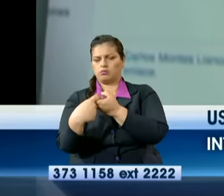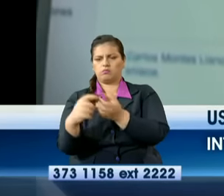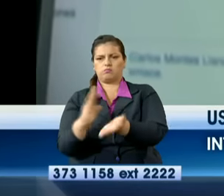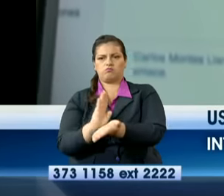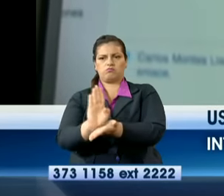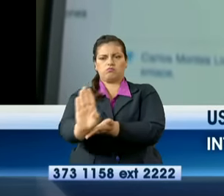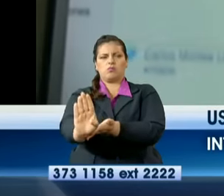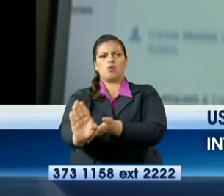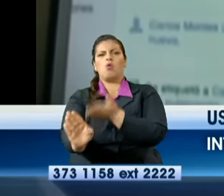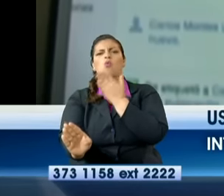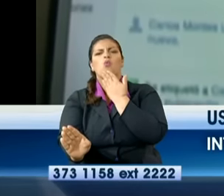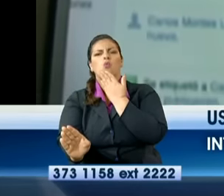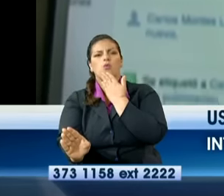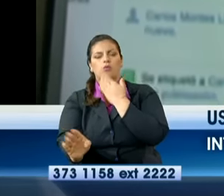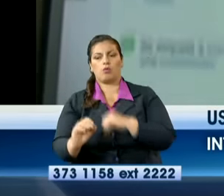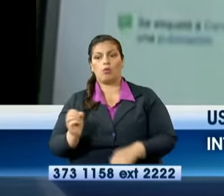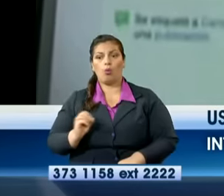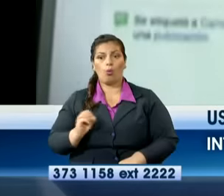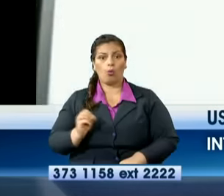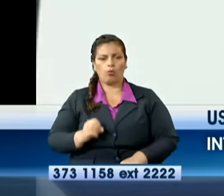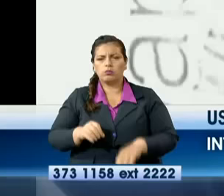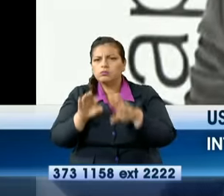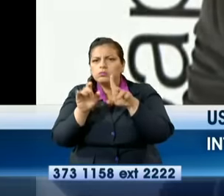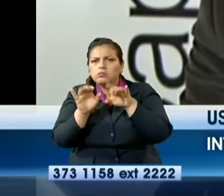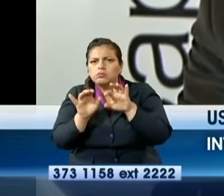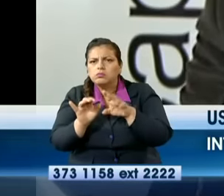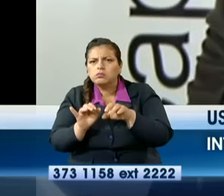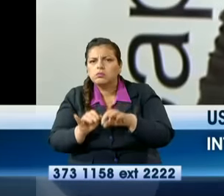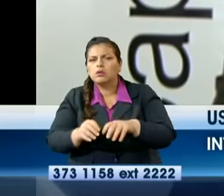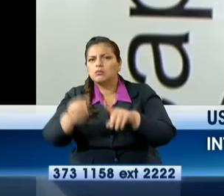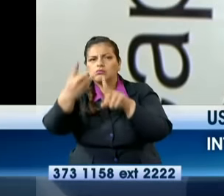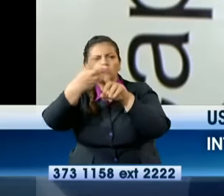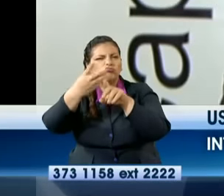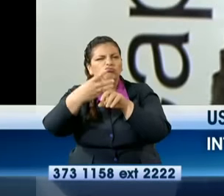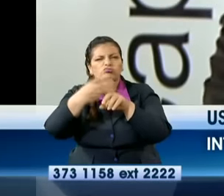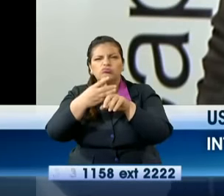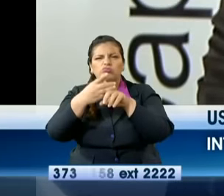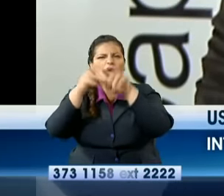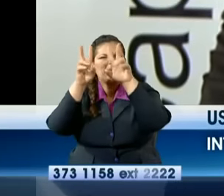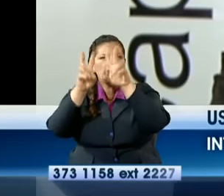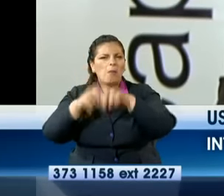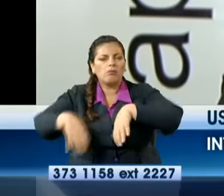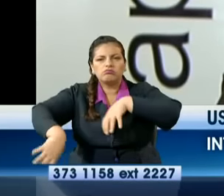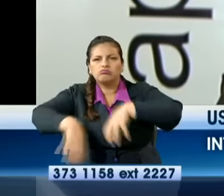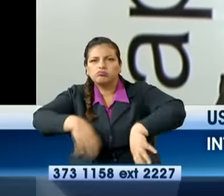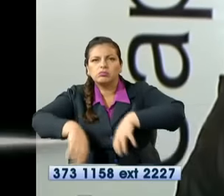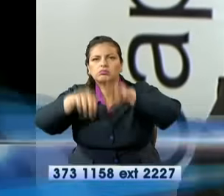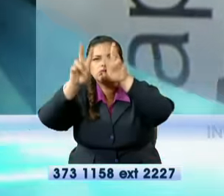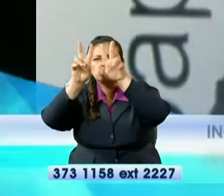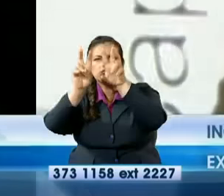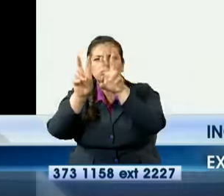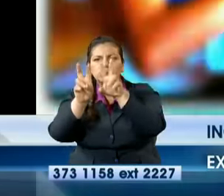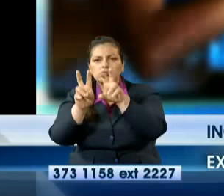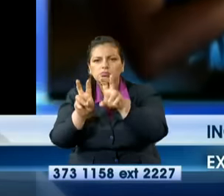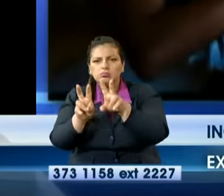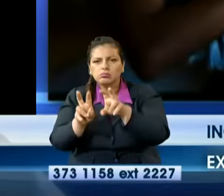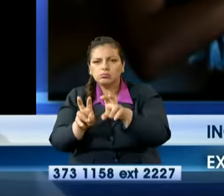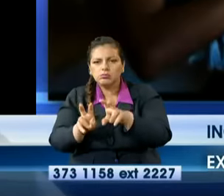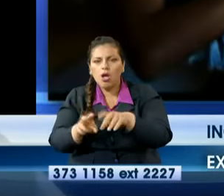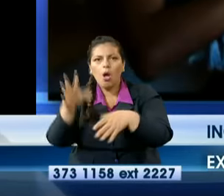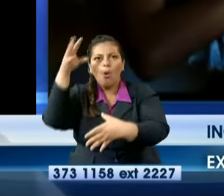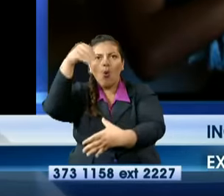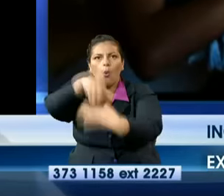monitorear el historial de actividades online. Incluso, por ejemplo, sin comprar software hay forma de poder hacerlo, forma gratuita. Por